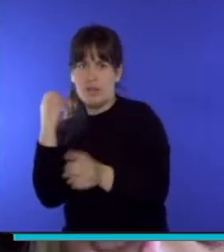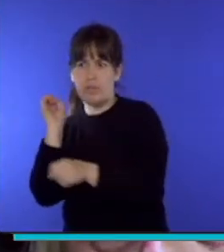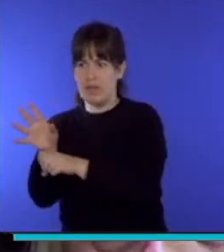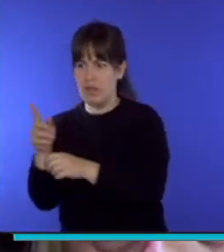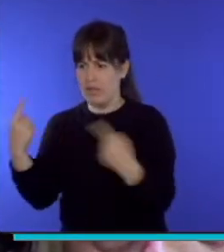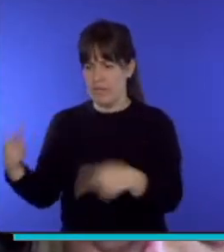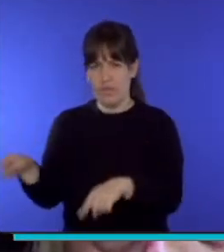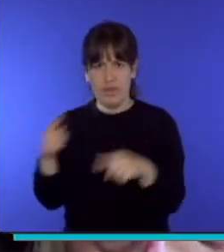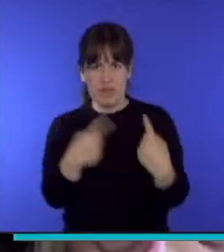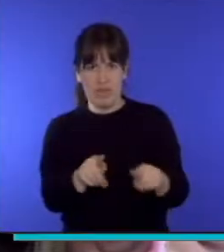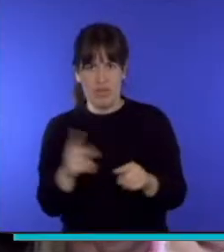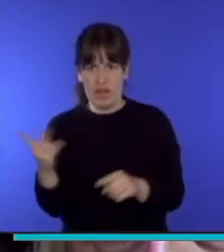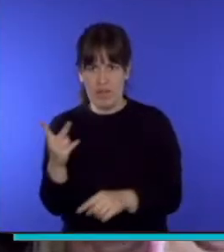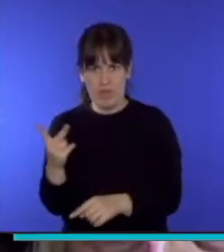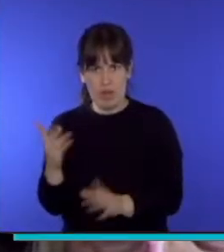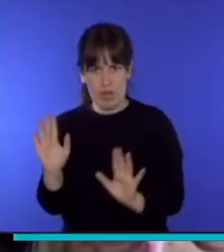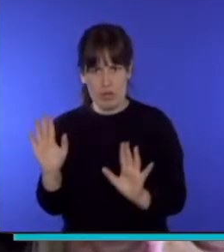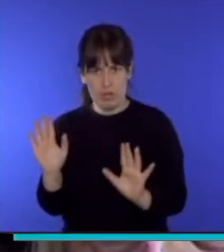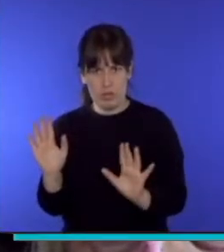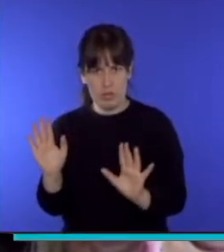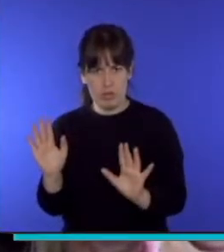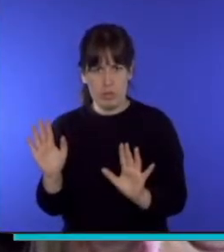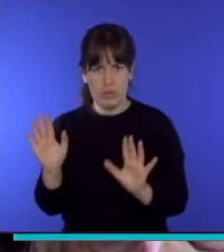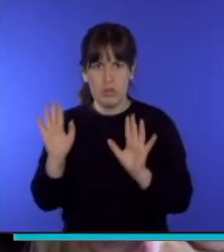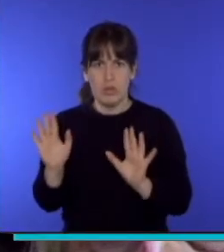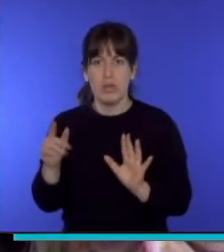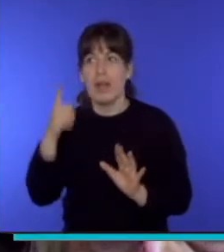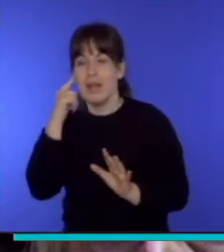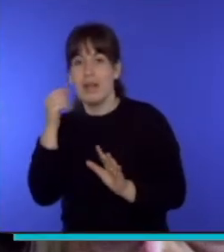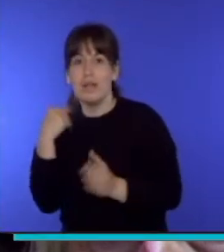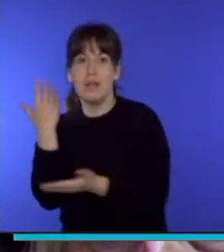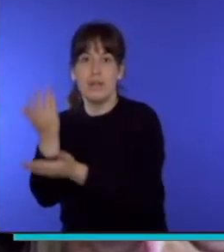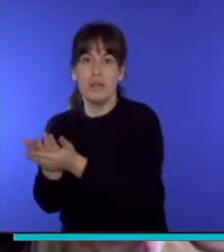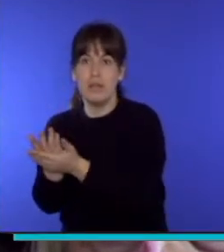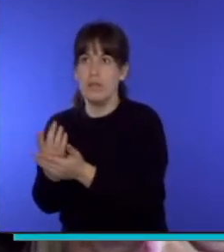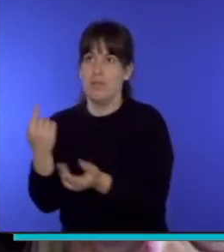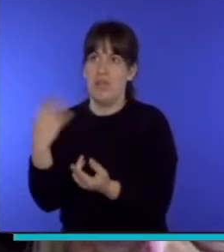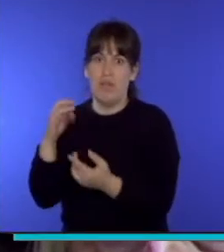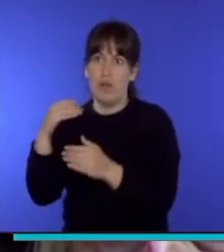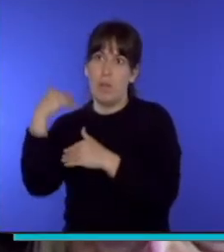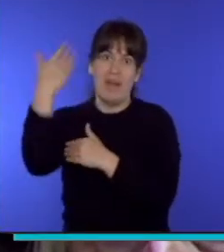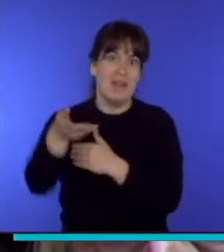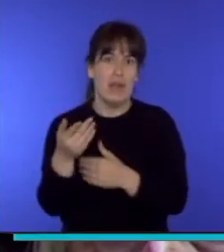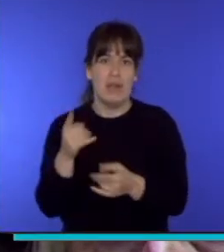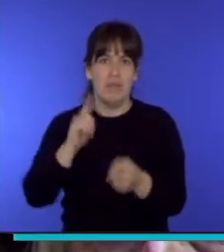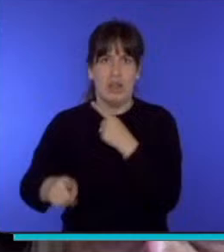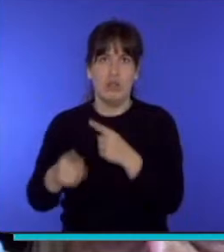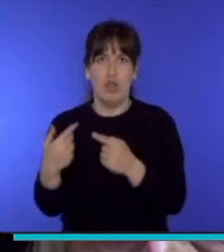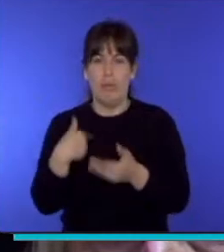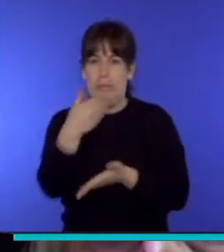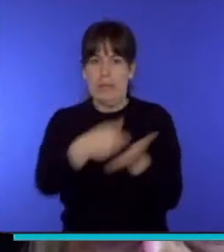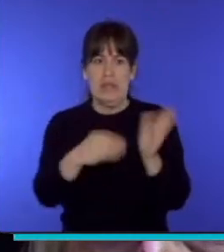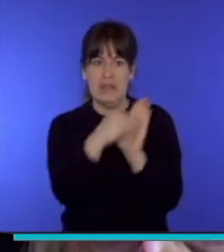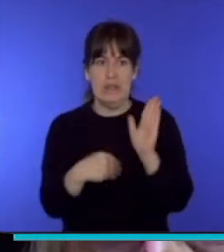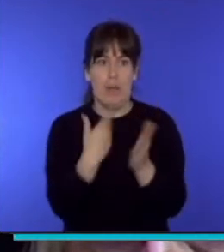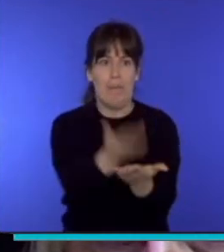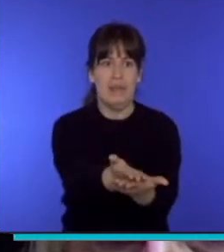el gobernador. Que de acuerdo al cronograma que había enviado el gobernador, mañana teníamos que estar presentando las listas prácticamente.